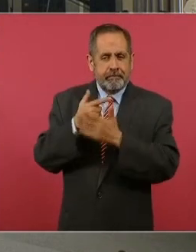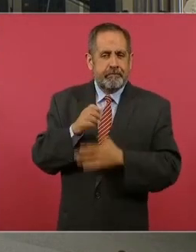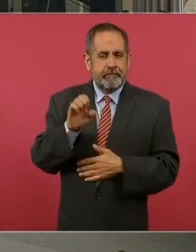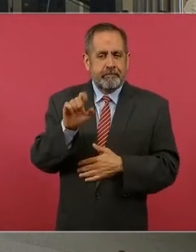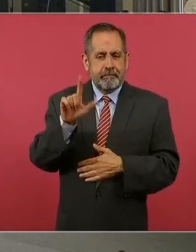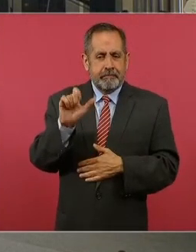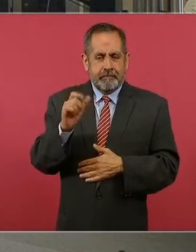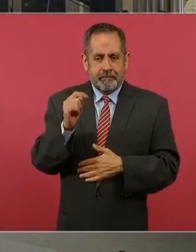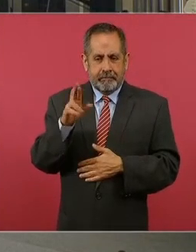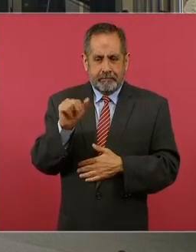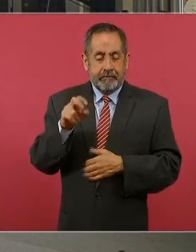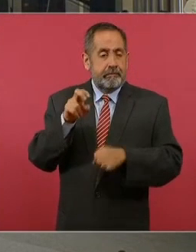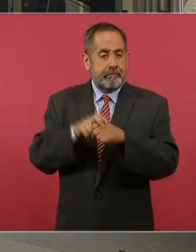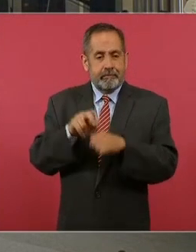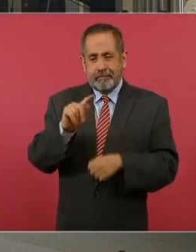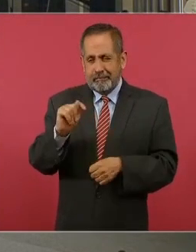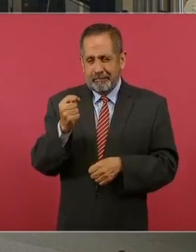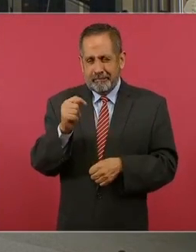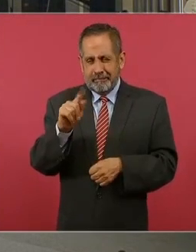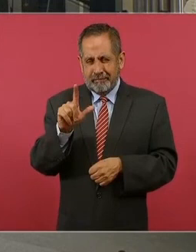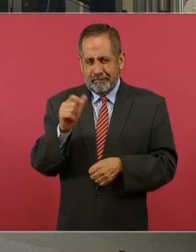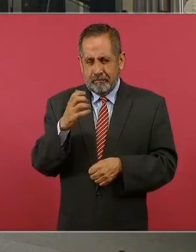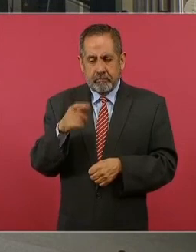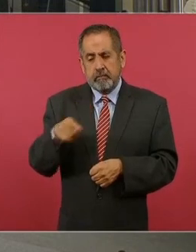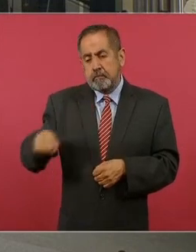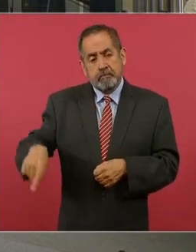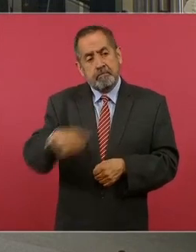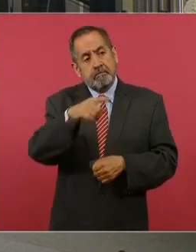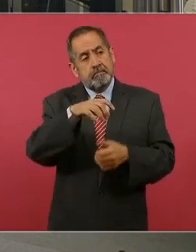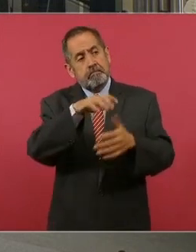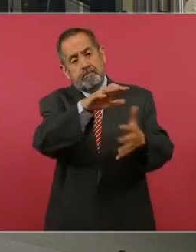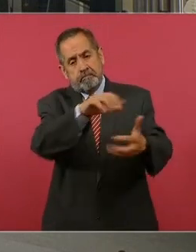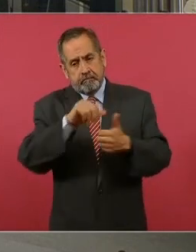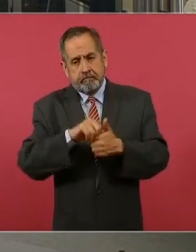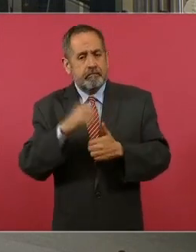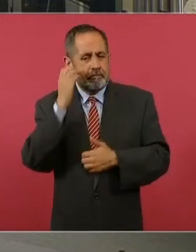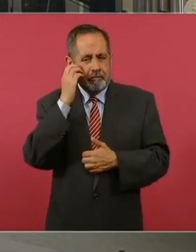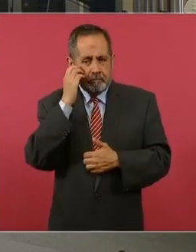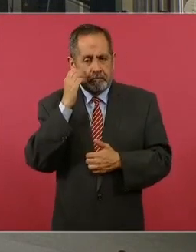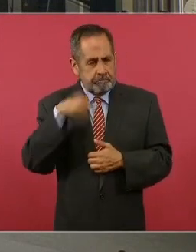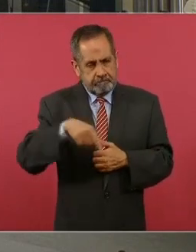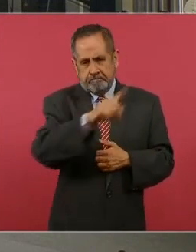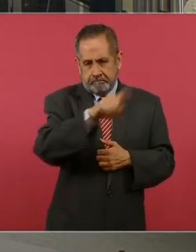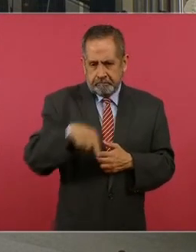Electra, Tláhuac, lo mandó a recoger unos celulares a unos domicilios